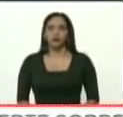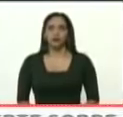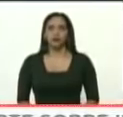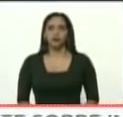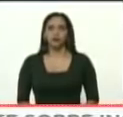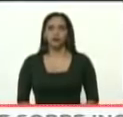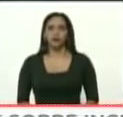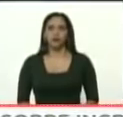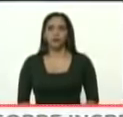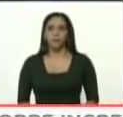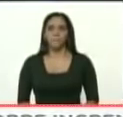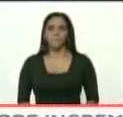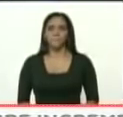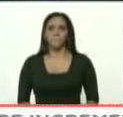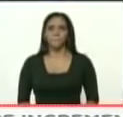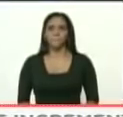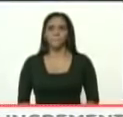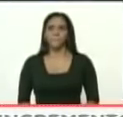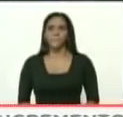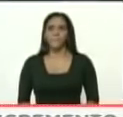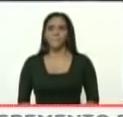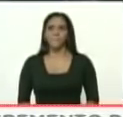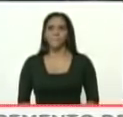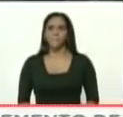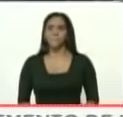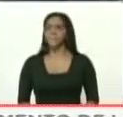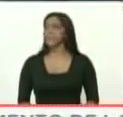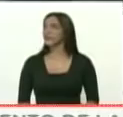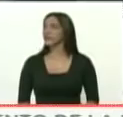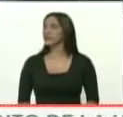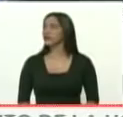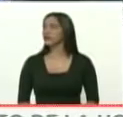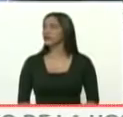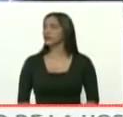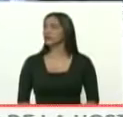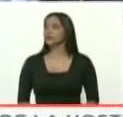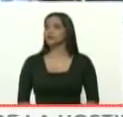hablar con elementos de convicción que nos permita